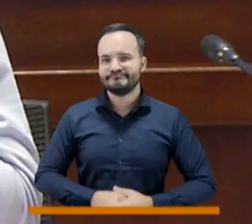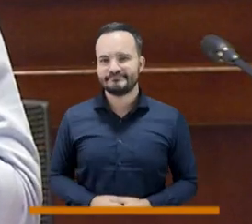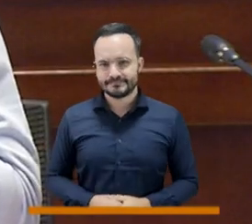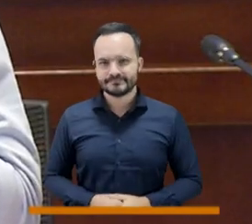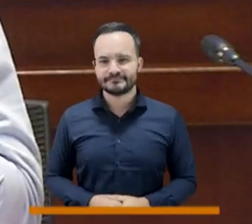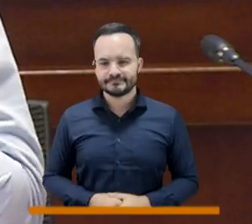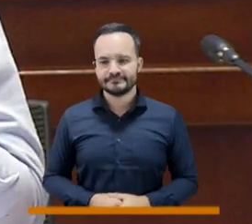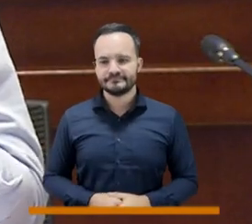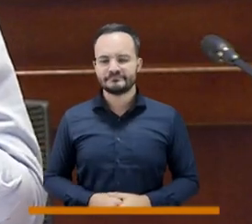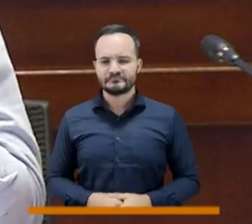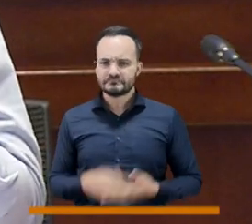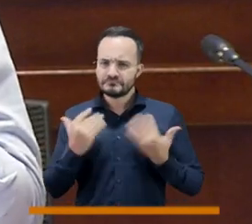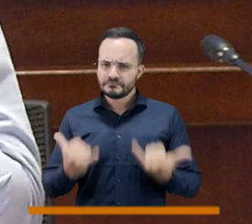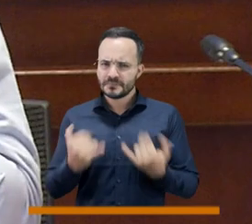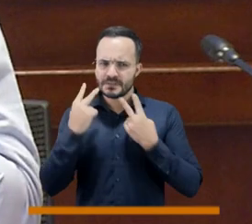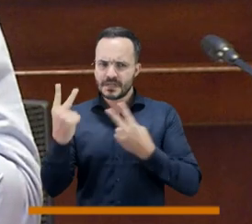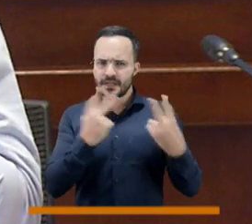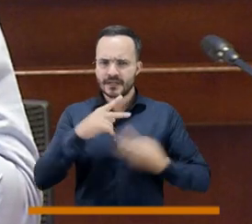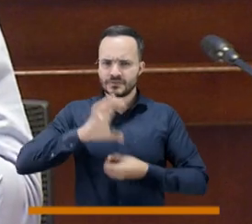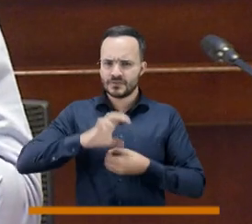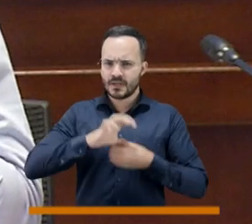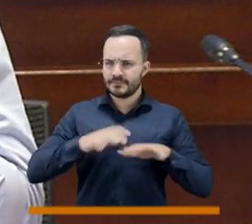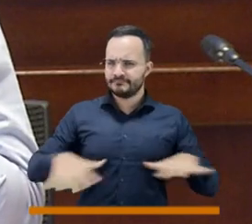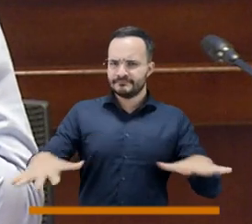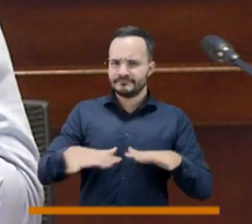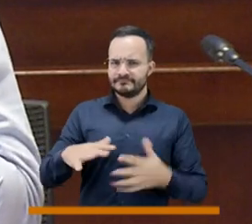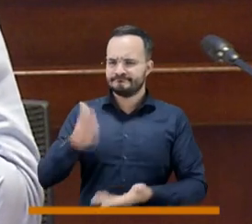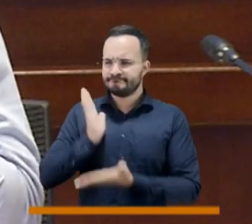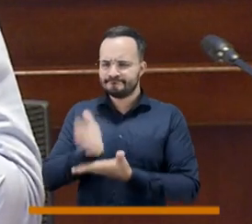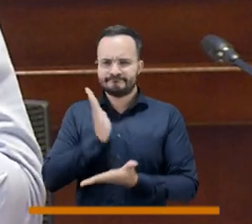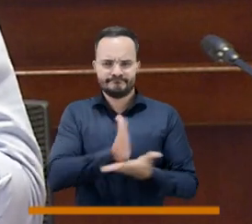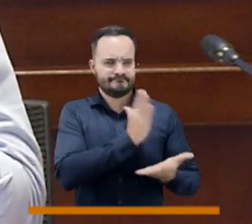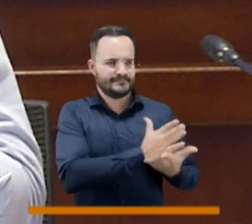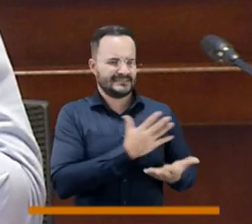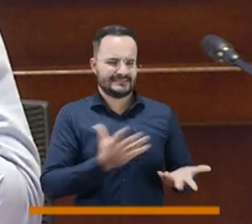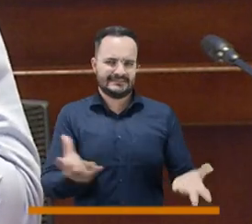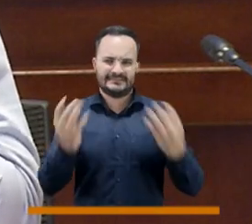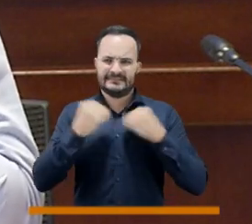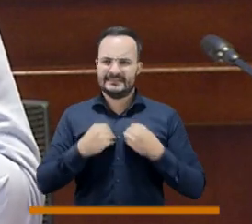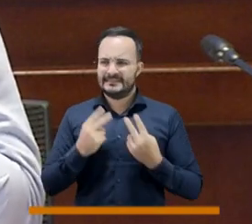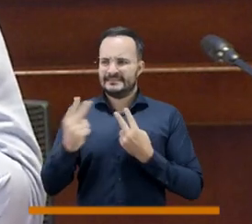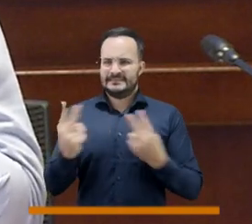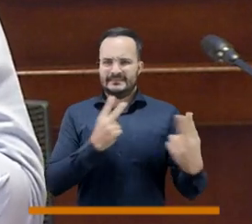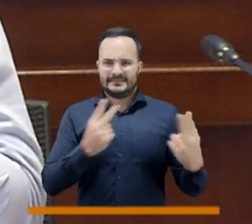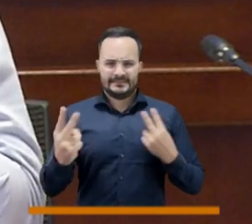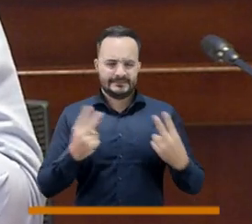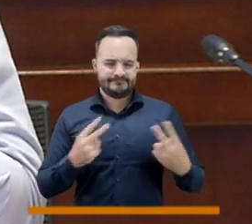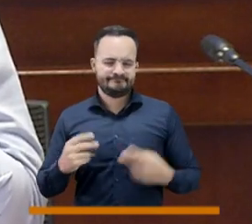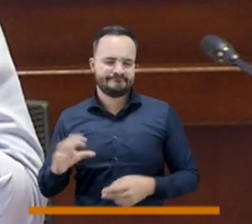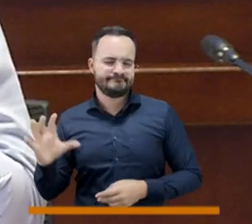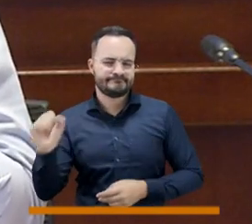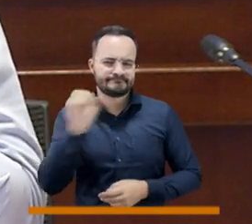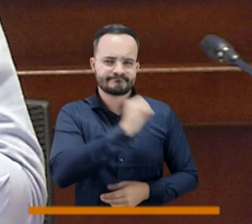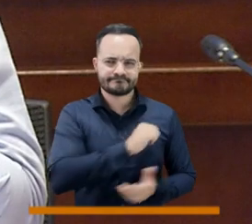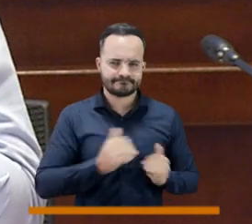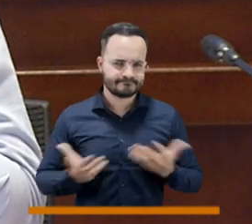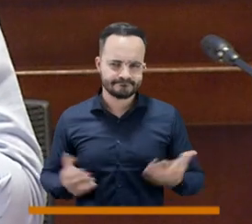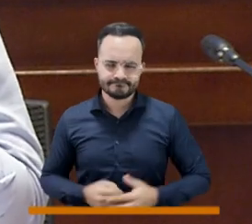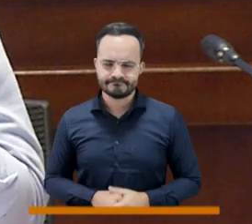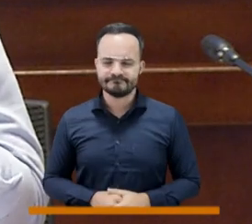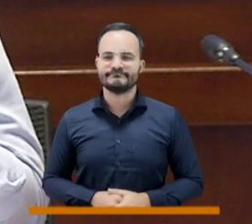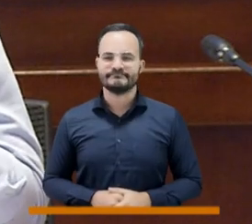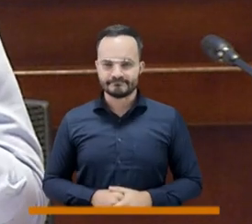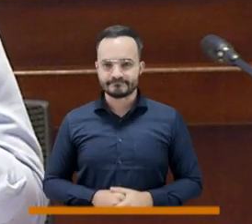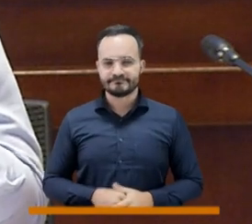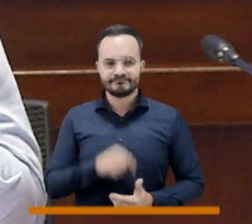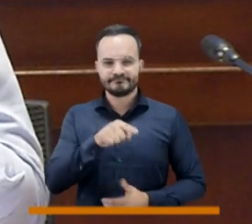visto en la ciudad, en todas estas experiencias que hemos vivido, es que el ciudadano